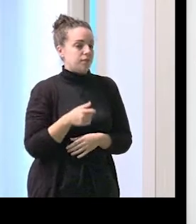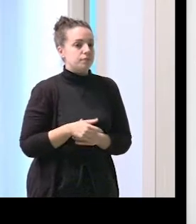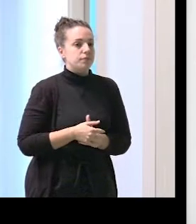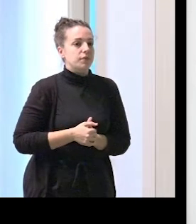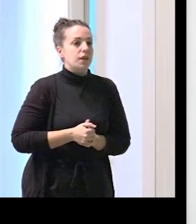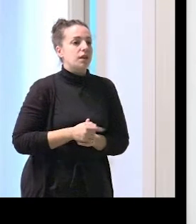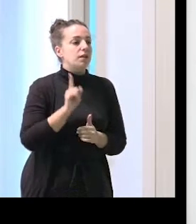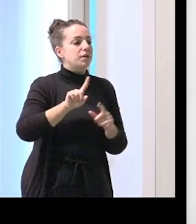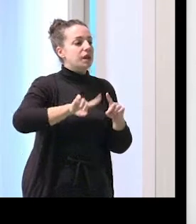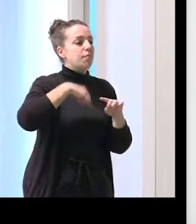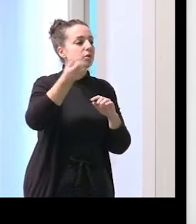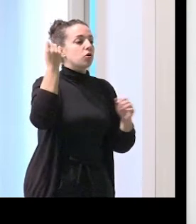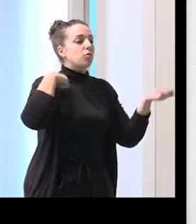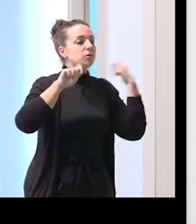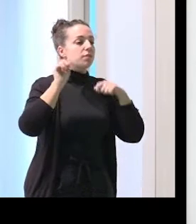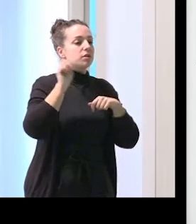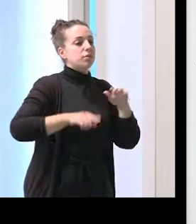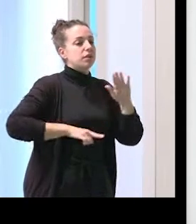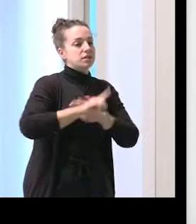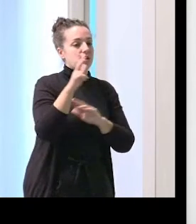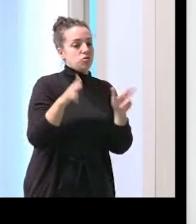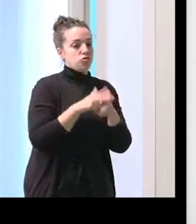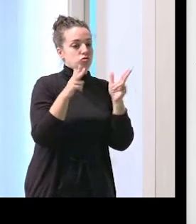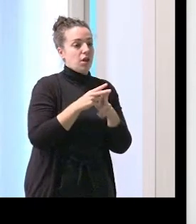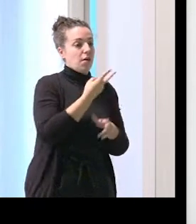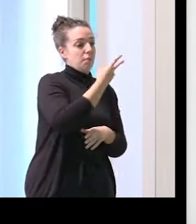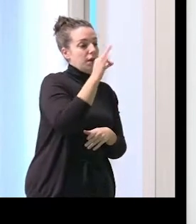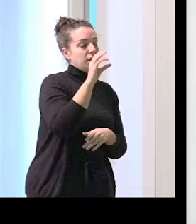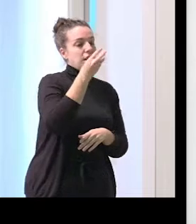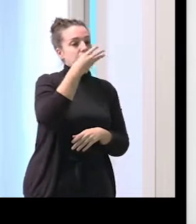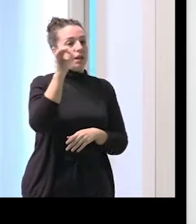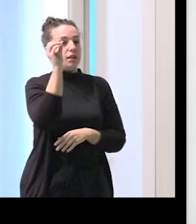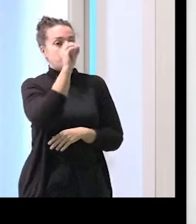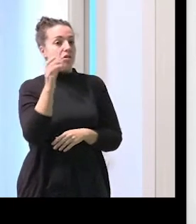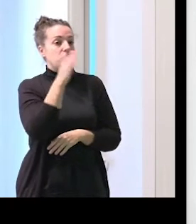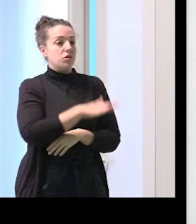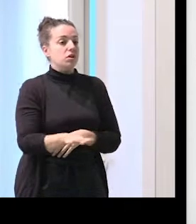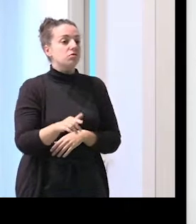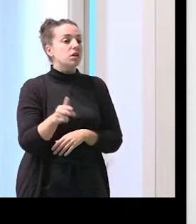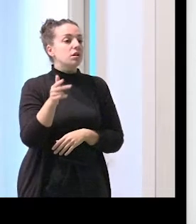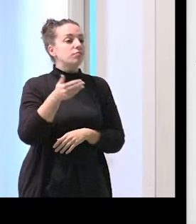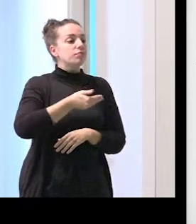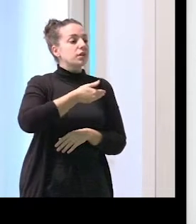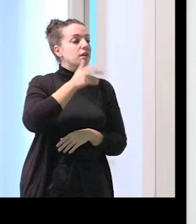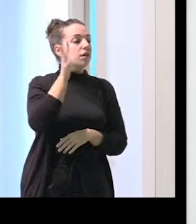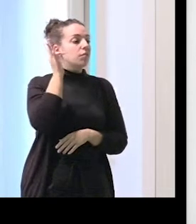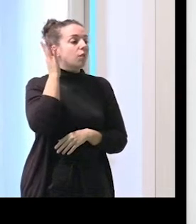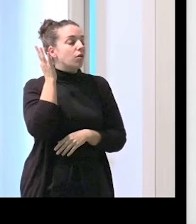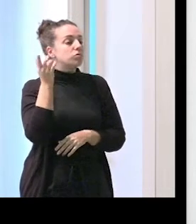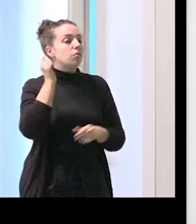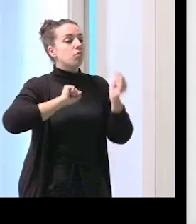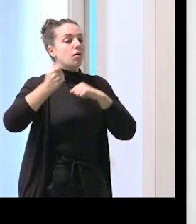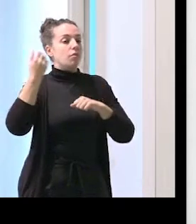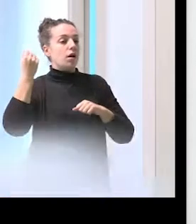Bien, impacto en el comportamiento y el desarrollo social. Del 20 a 30% de los niños con hipoacusia unilateral tienen problemas de comportamiento como